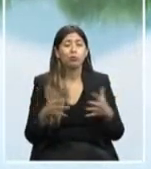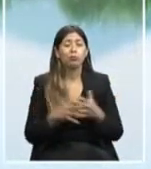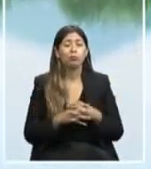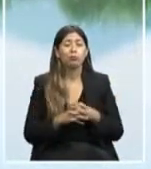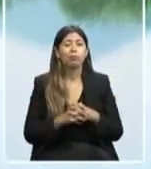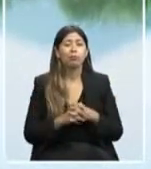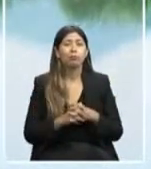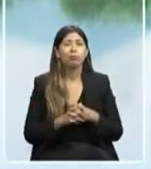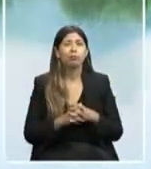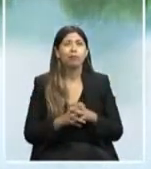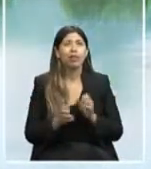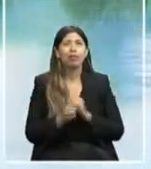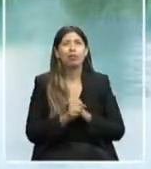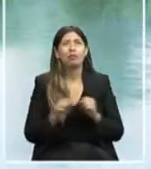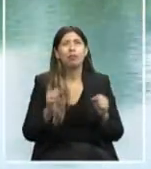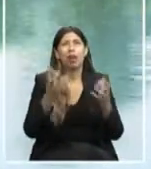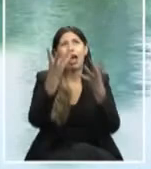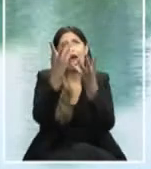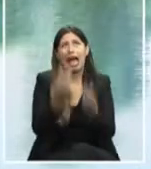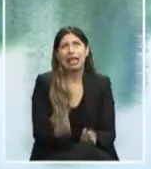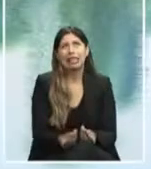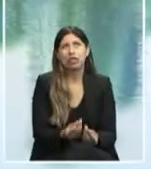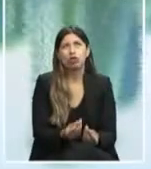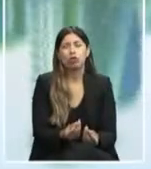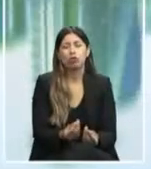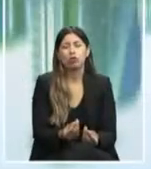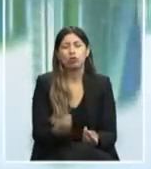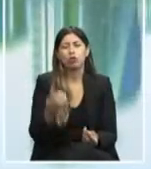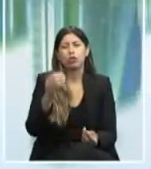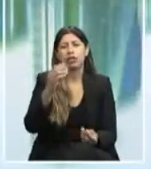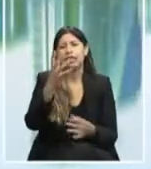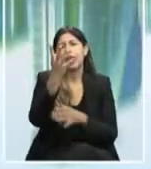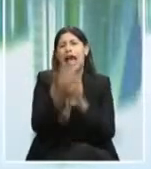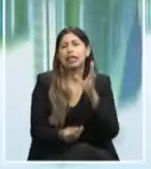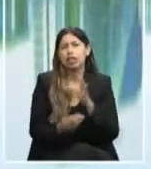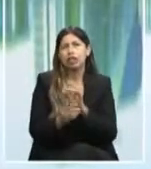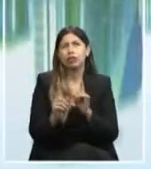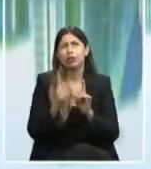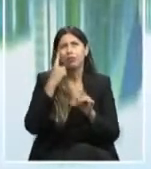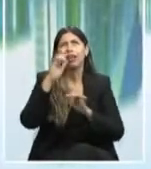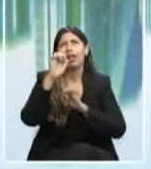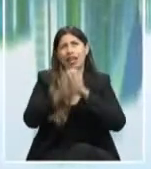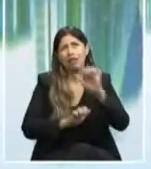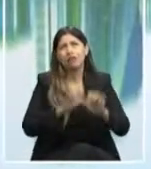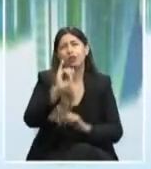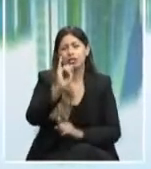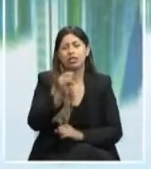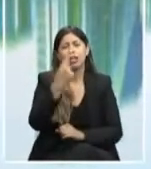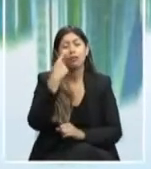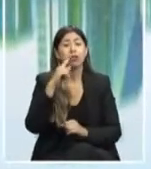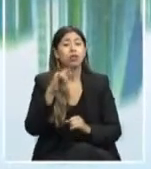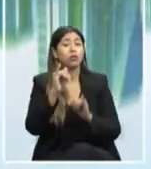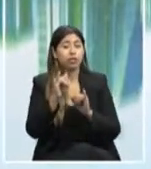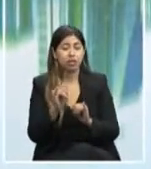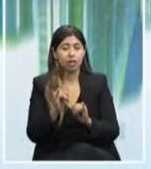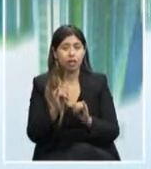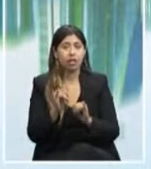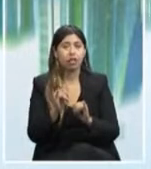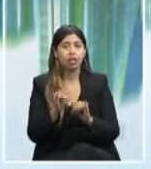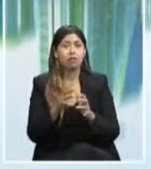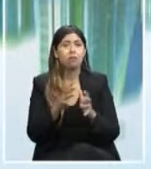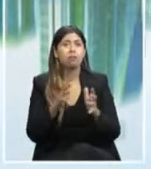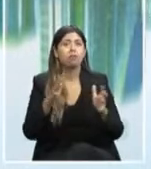no podría decir extinción, porque tenemos una gran capacidad de evolucionar, pero sí hacia unos